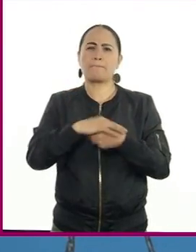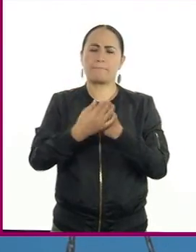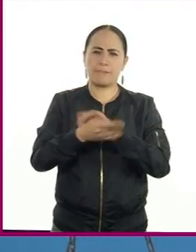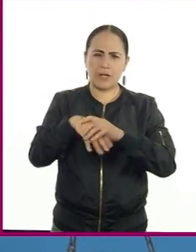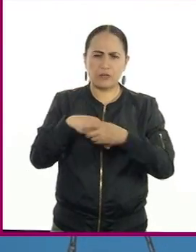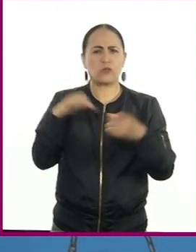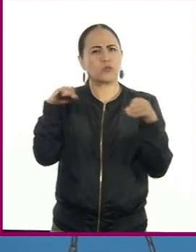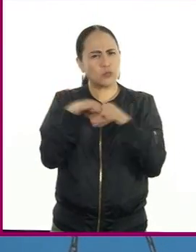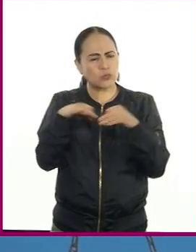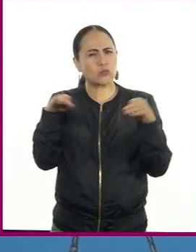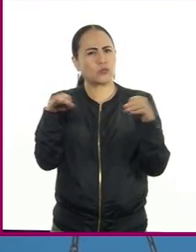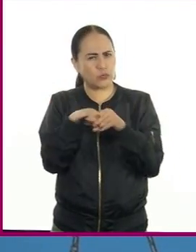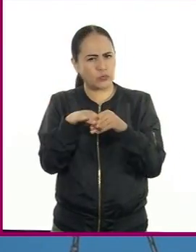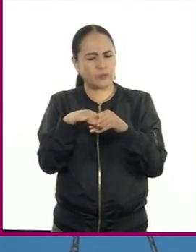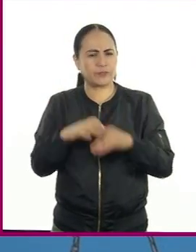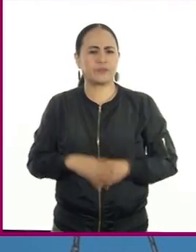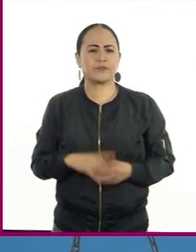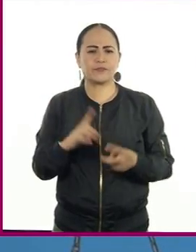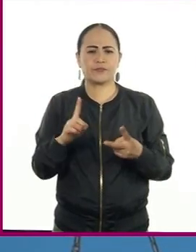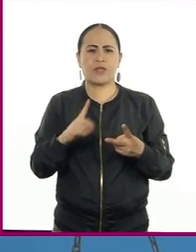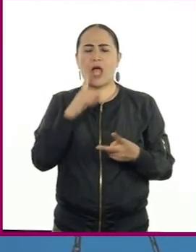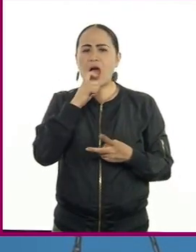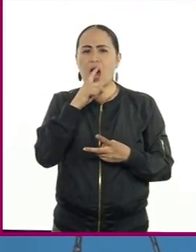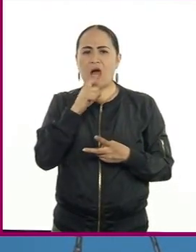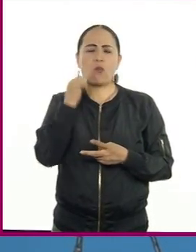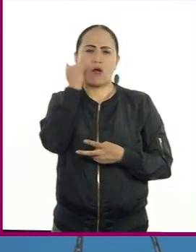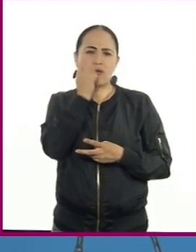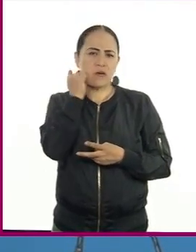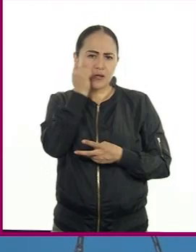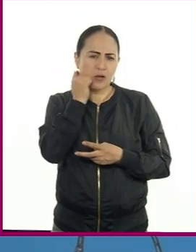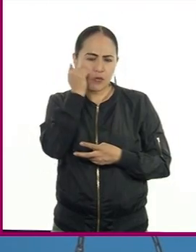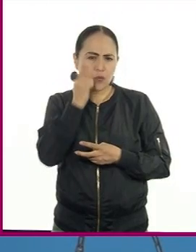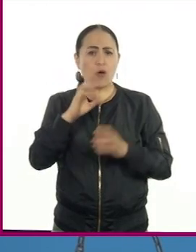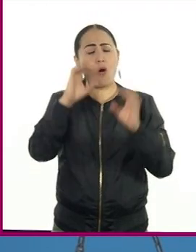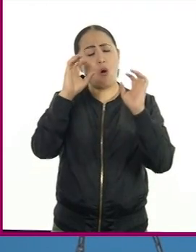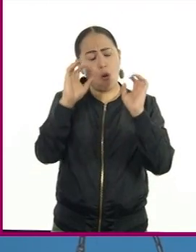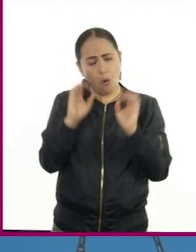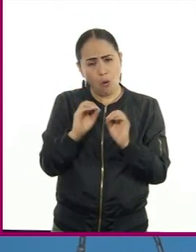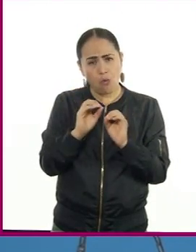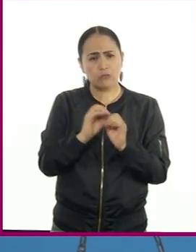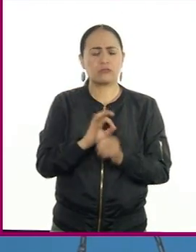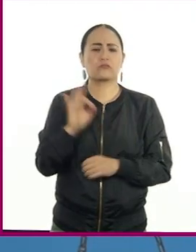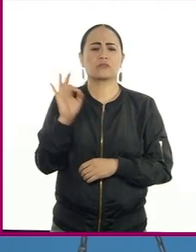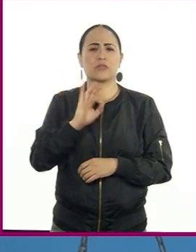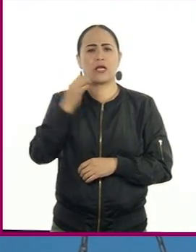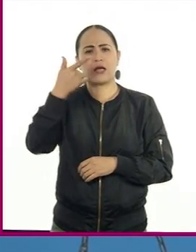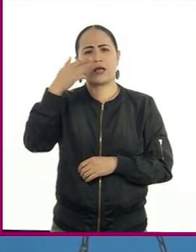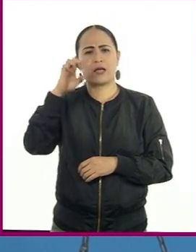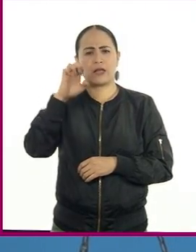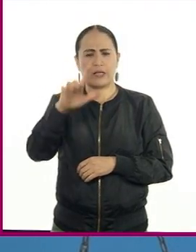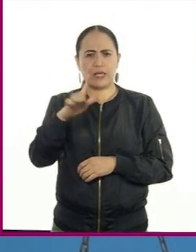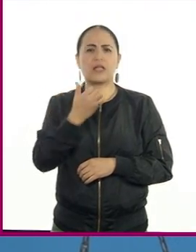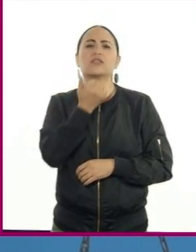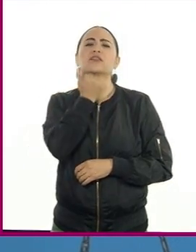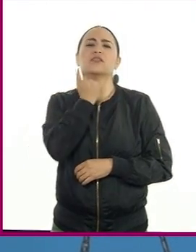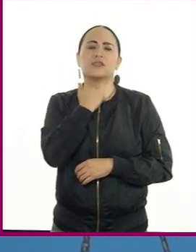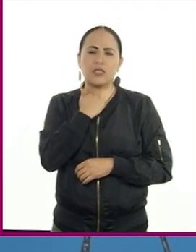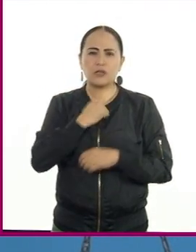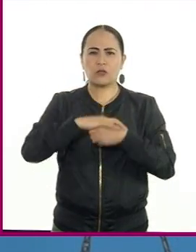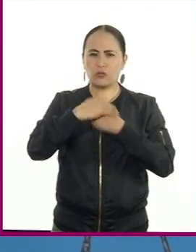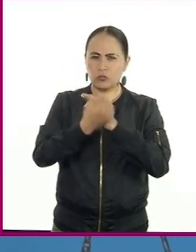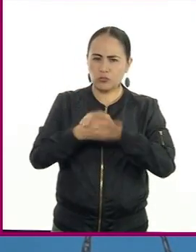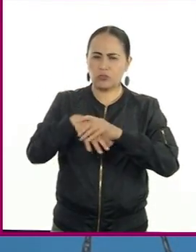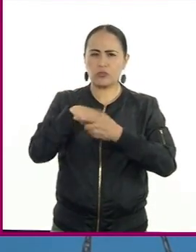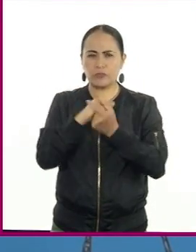manos de manera constante con agua y jabón, o en su caso, utilizar gel antibacterial, así